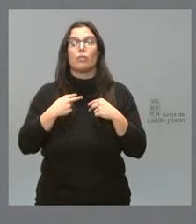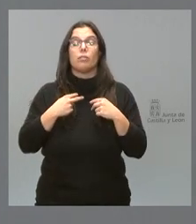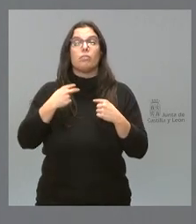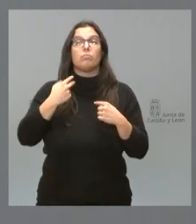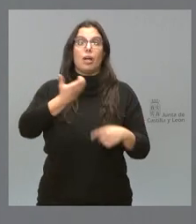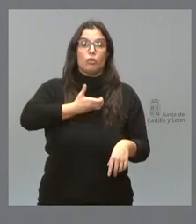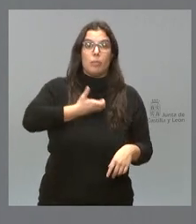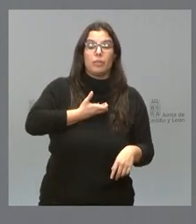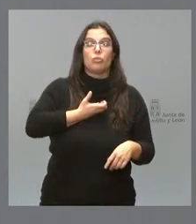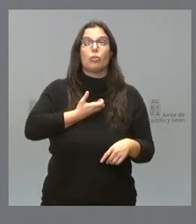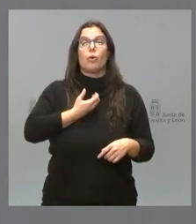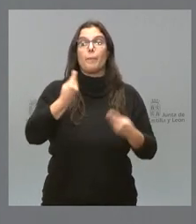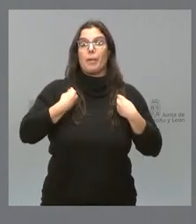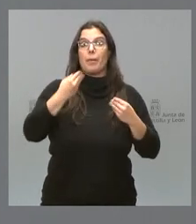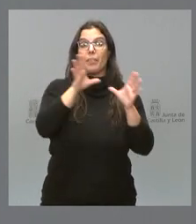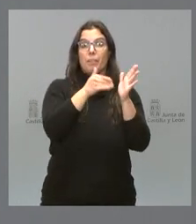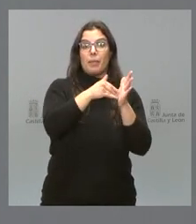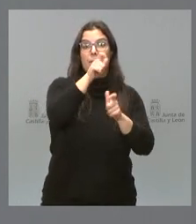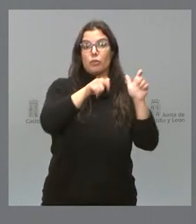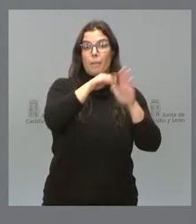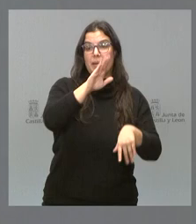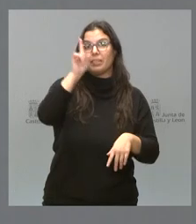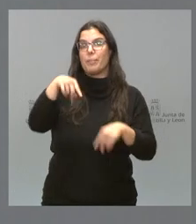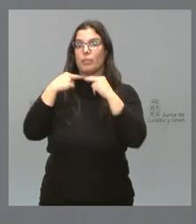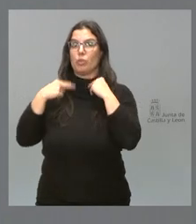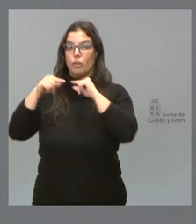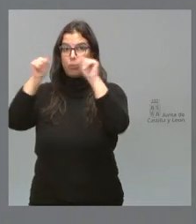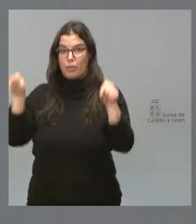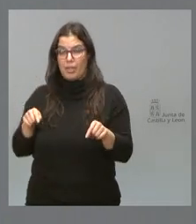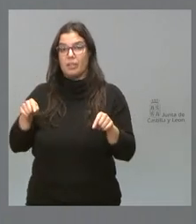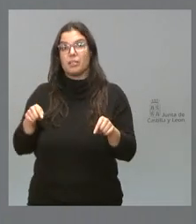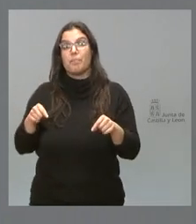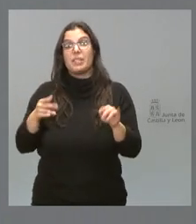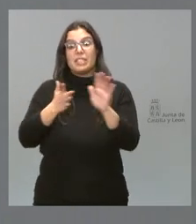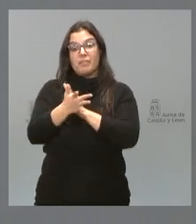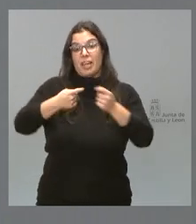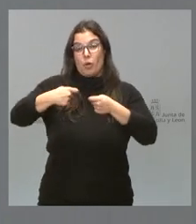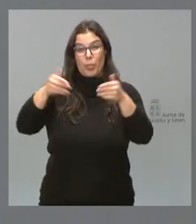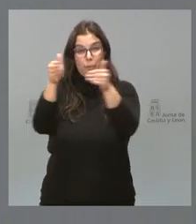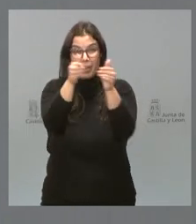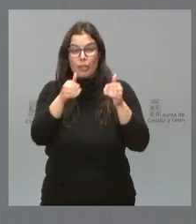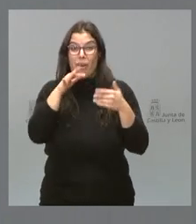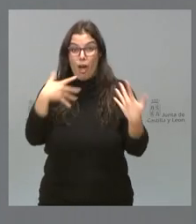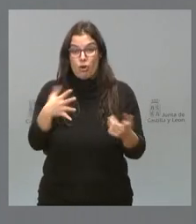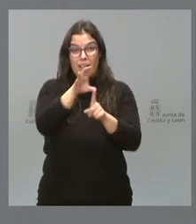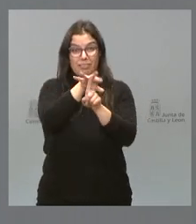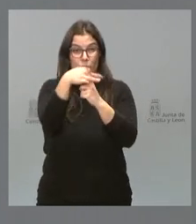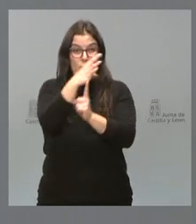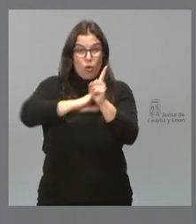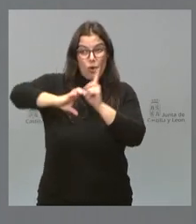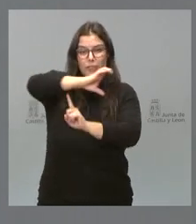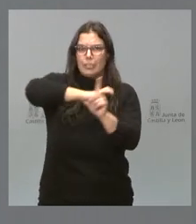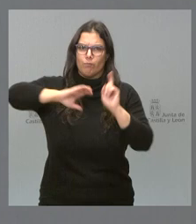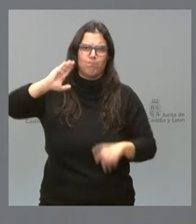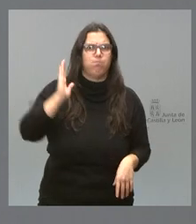de ayuntamientos de más de 10.000 habitantes y diputaciones provinciales en este contexto el comercio minorista está sufriendo también una